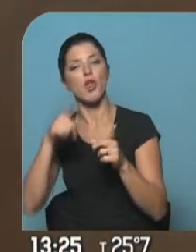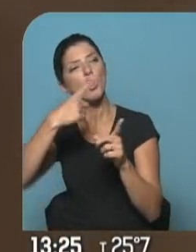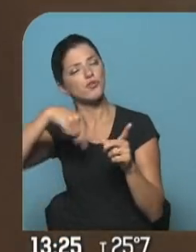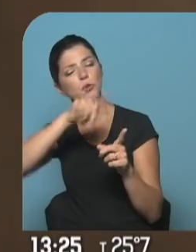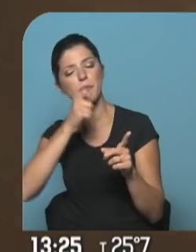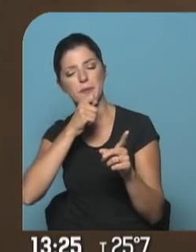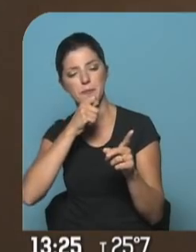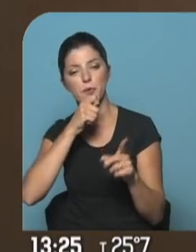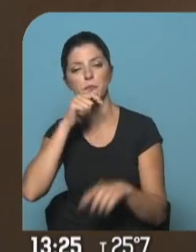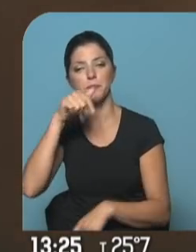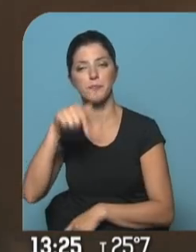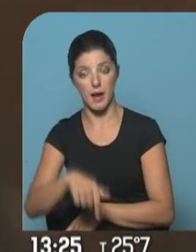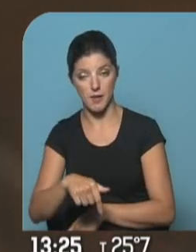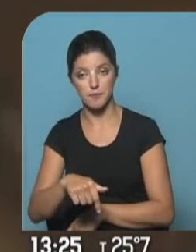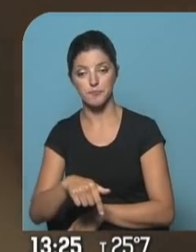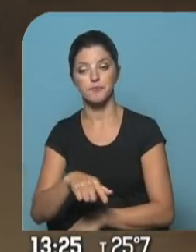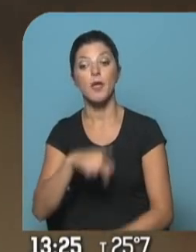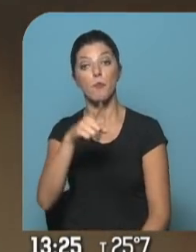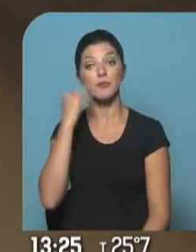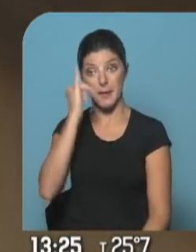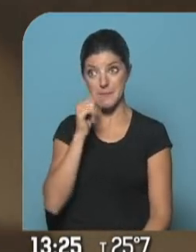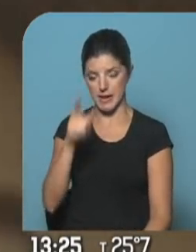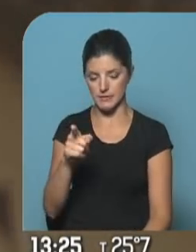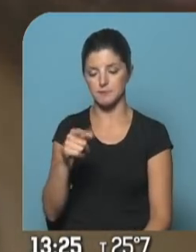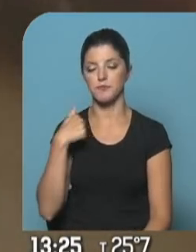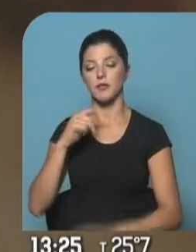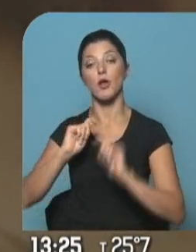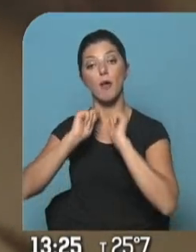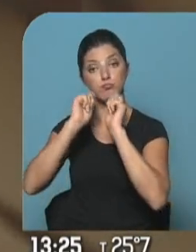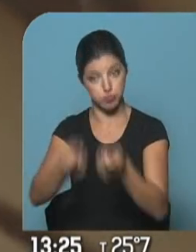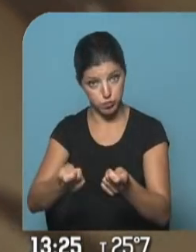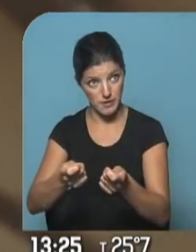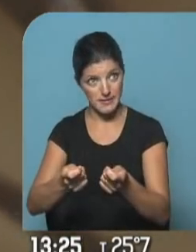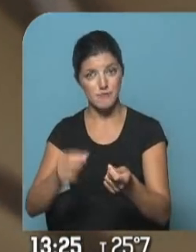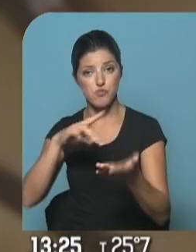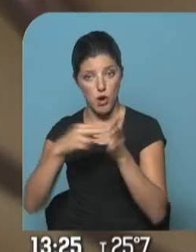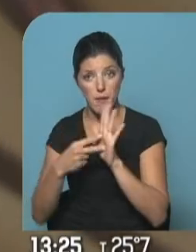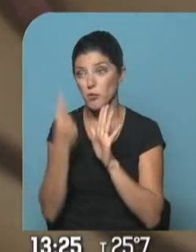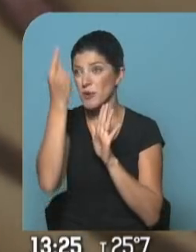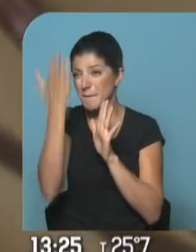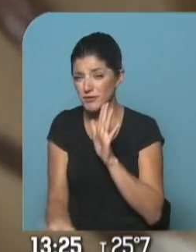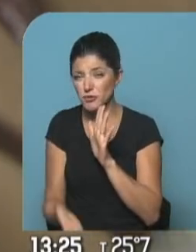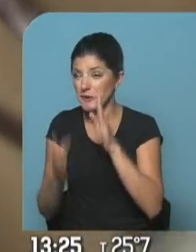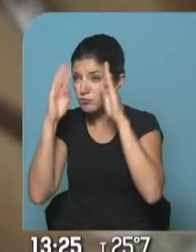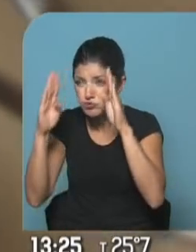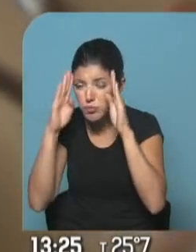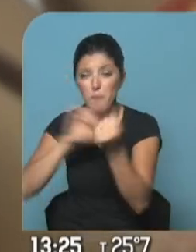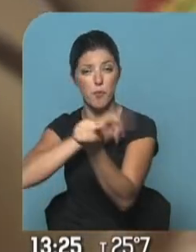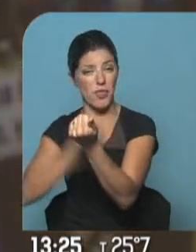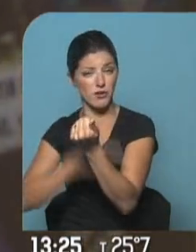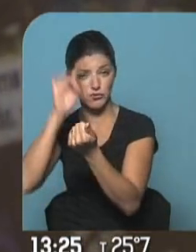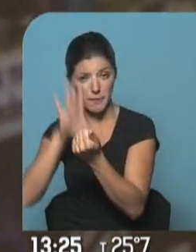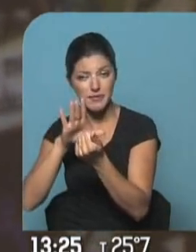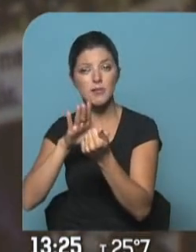Porque cuando estás diciendo hay un problema con la sucesión, porque hay una concentración de poder enorme en una persona y hay alrededor